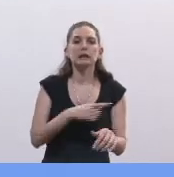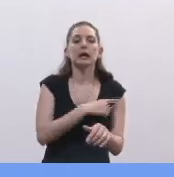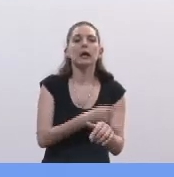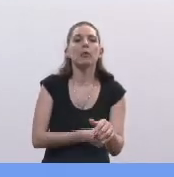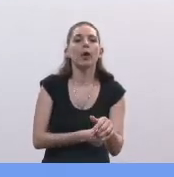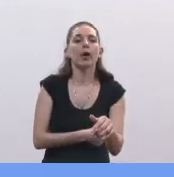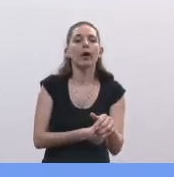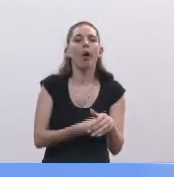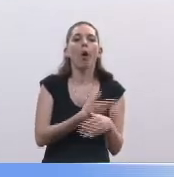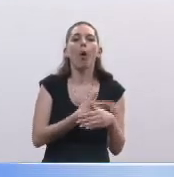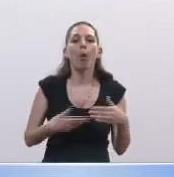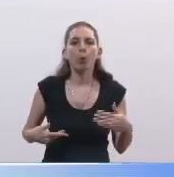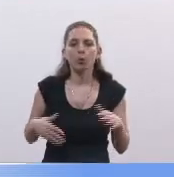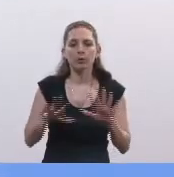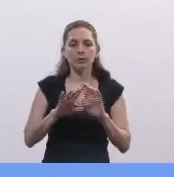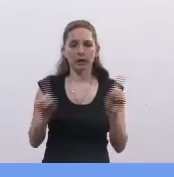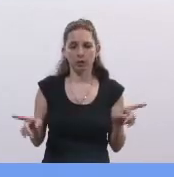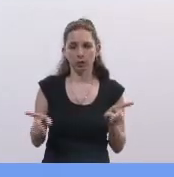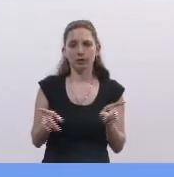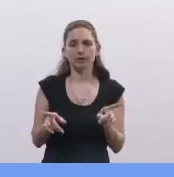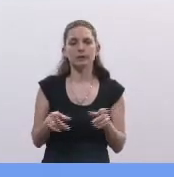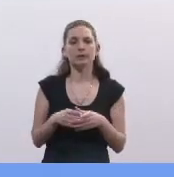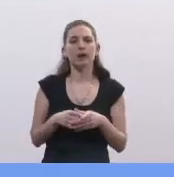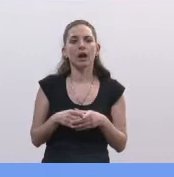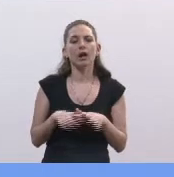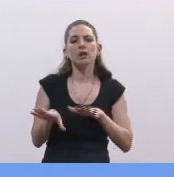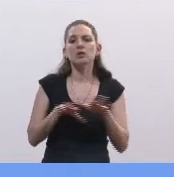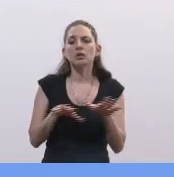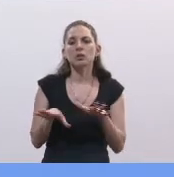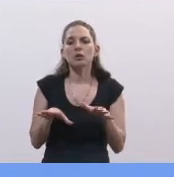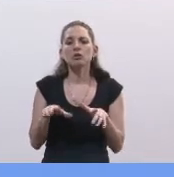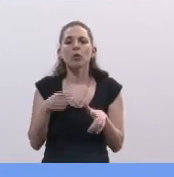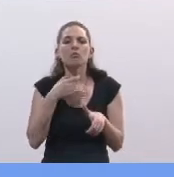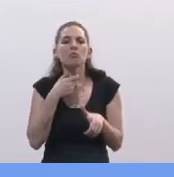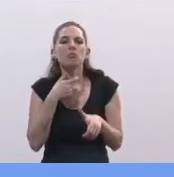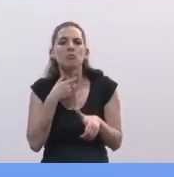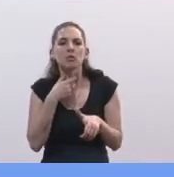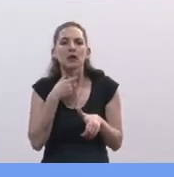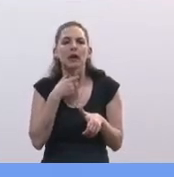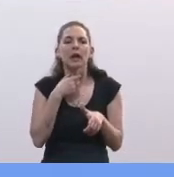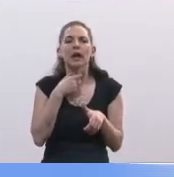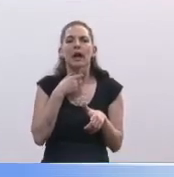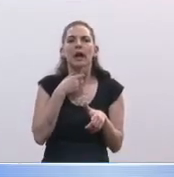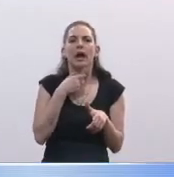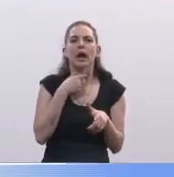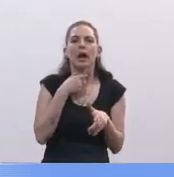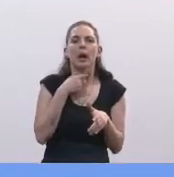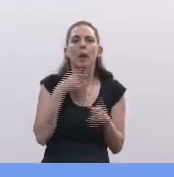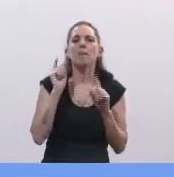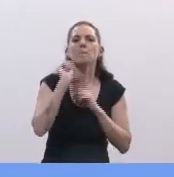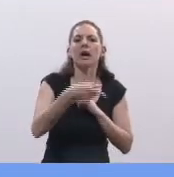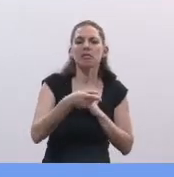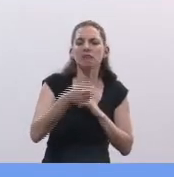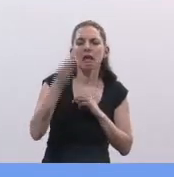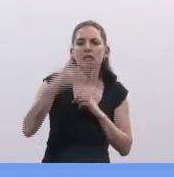Judicial. No hay ninguna cuestión que tenga que ver por querer influir en decisiones que tienen